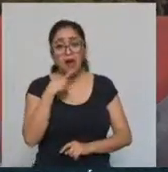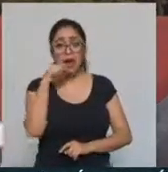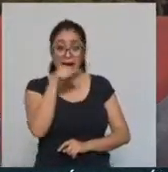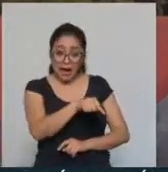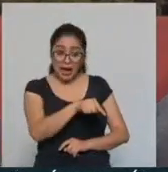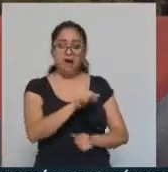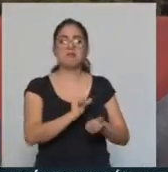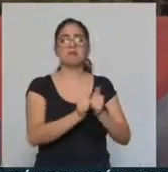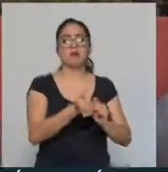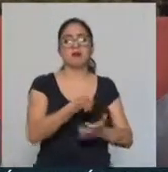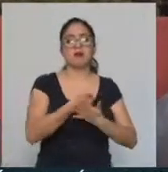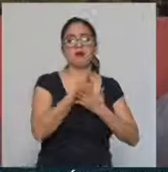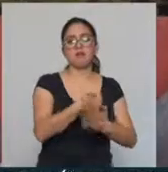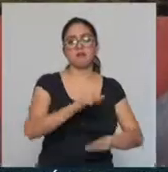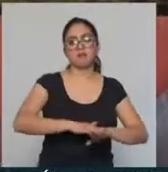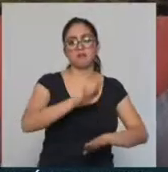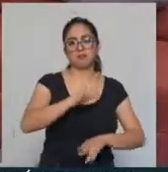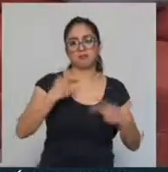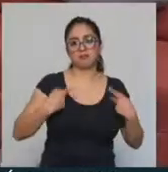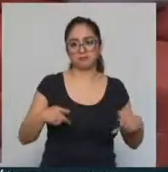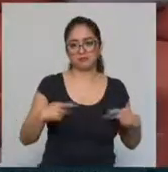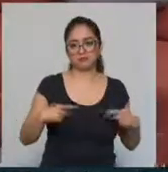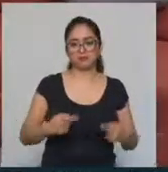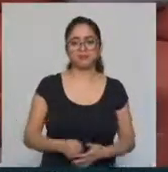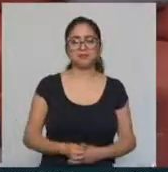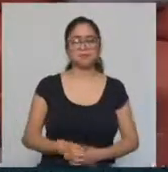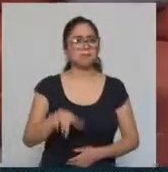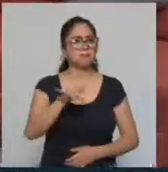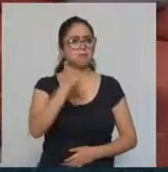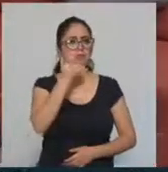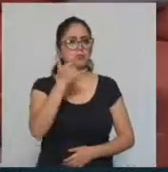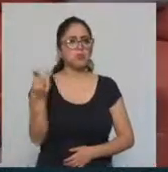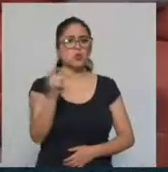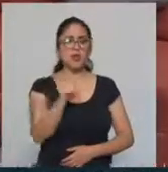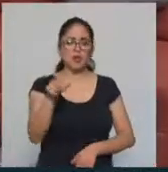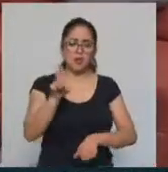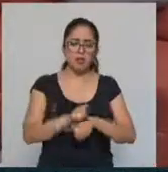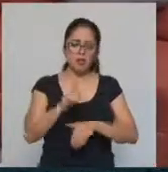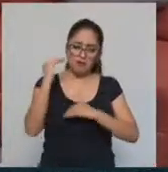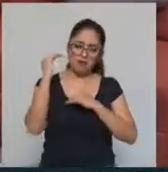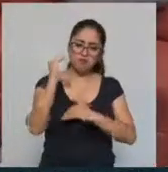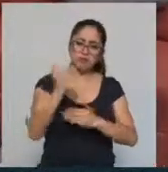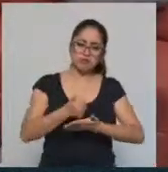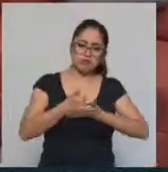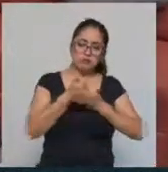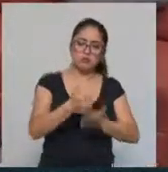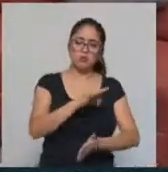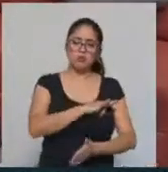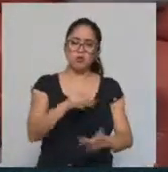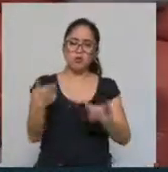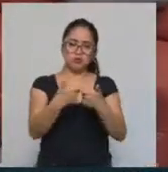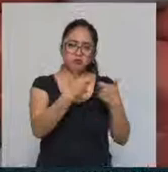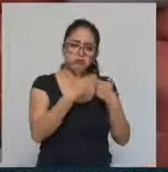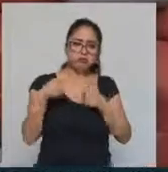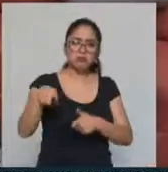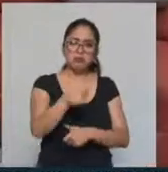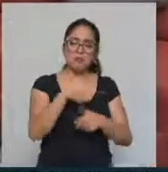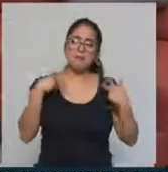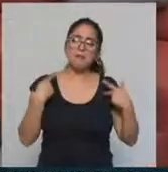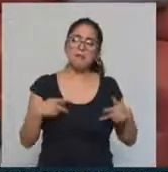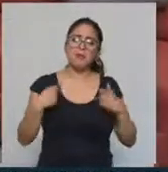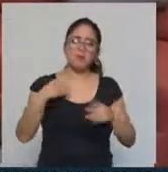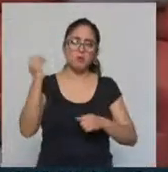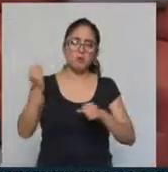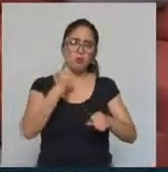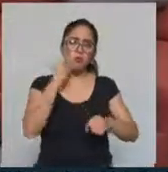a más personas. Isaac, ¿hasta qué día podemos nosotros seguir cooperando, seguir ayudando con los voluntarios, las